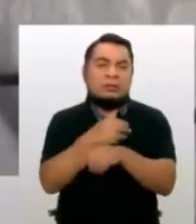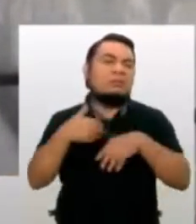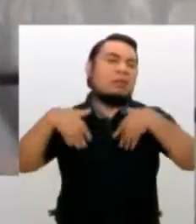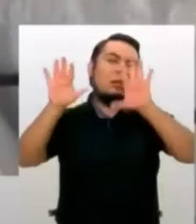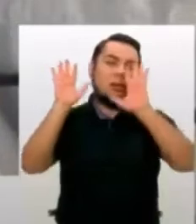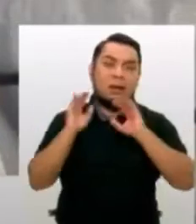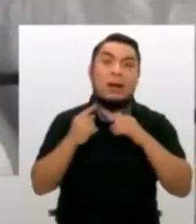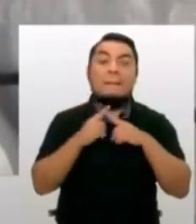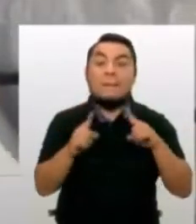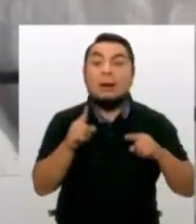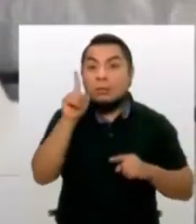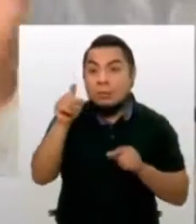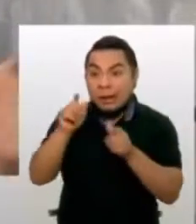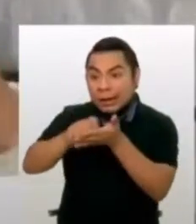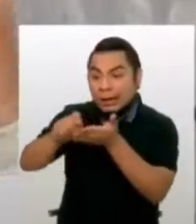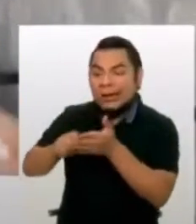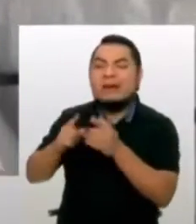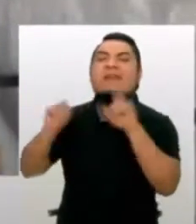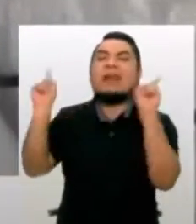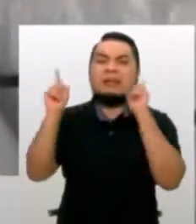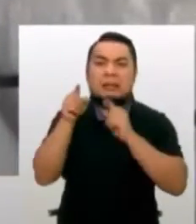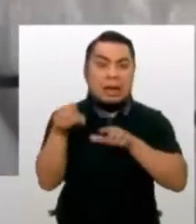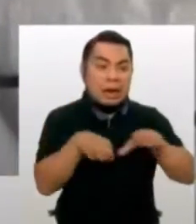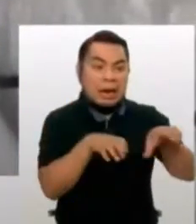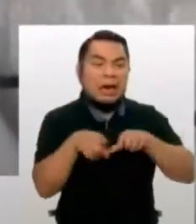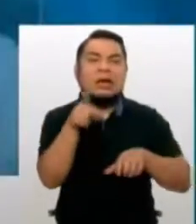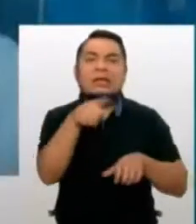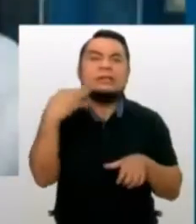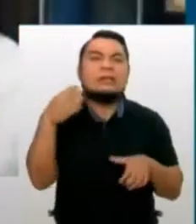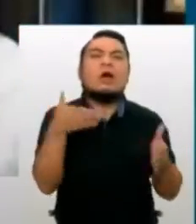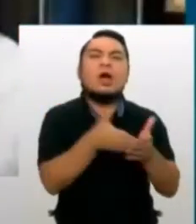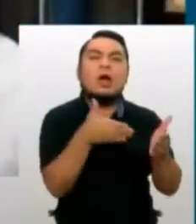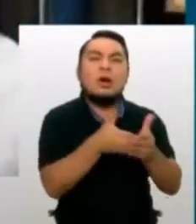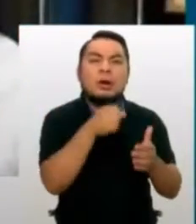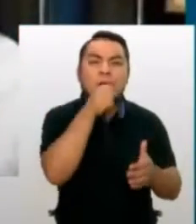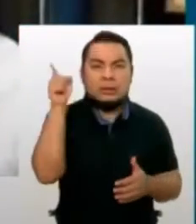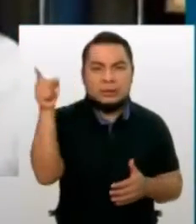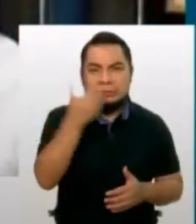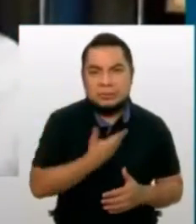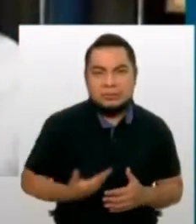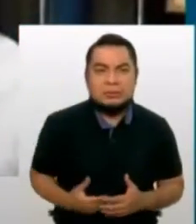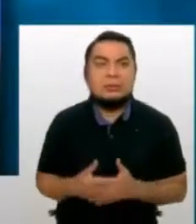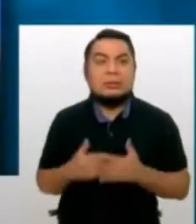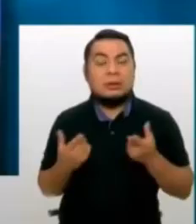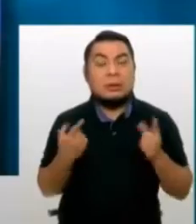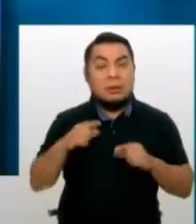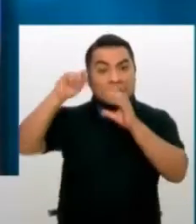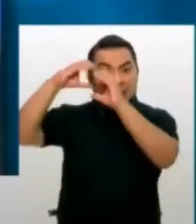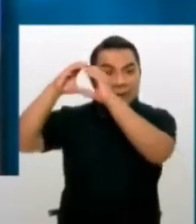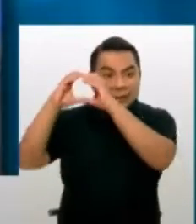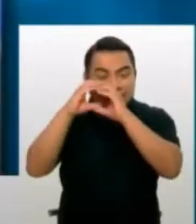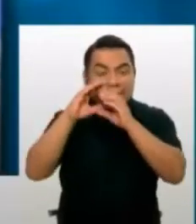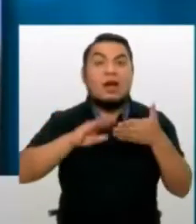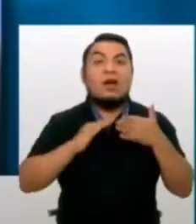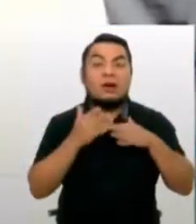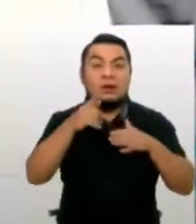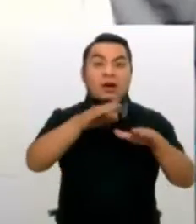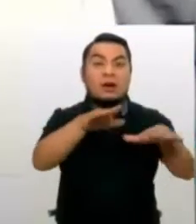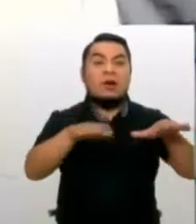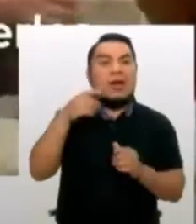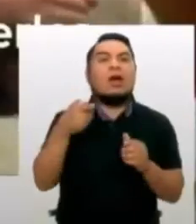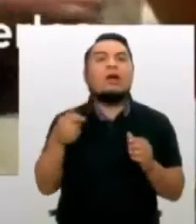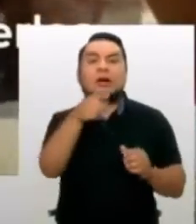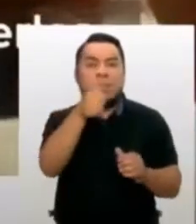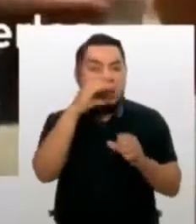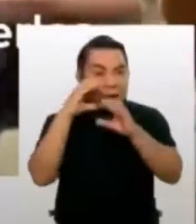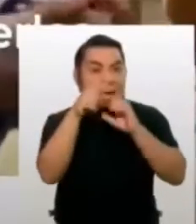de secuestro y hurto agravado en favor de los periodistas de Cuarto Poder, Eduardo Quispe y Elmer